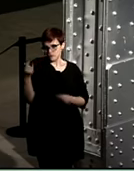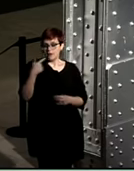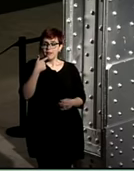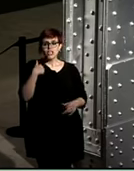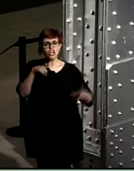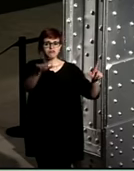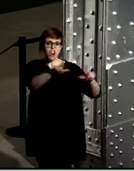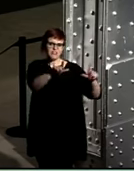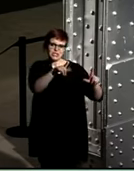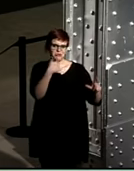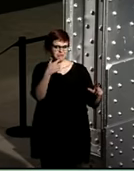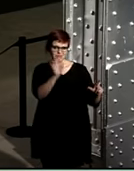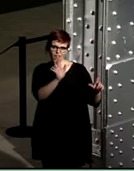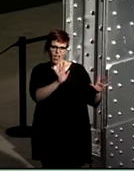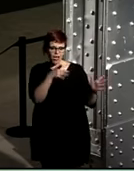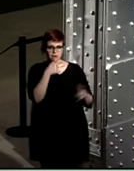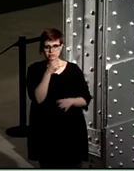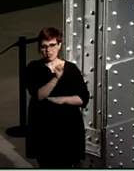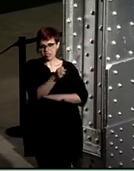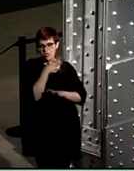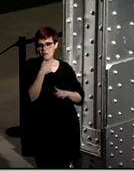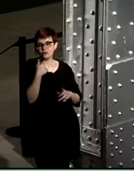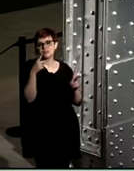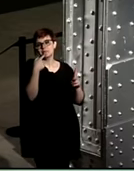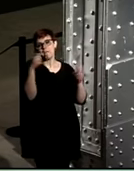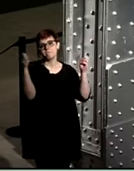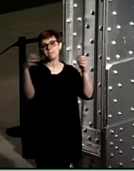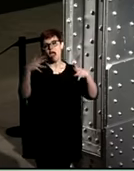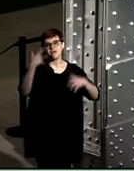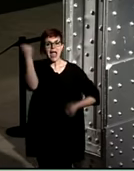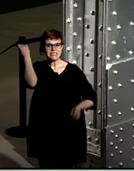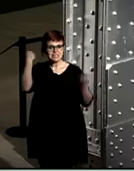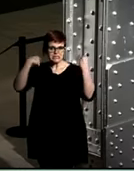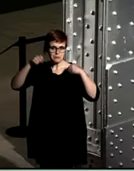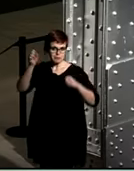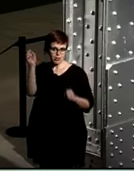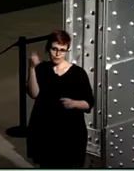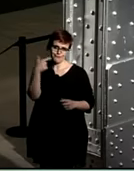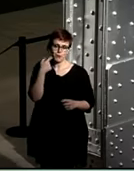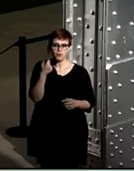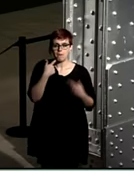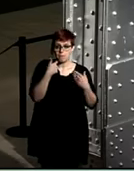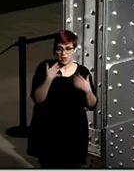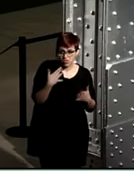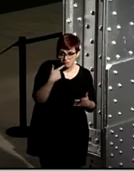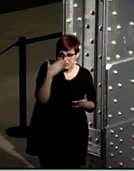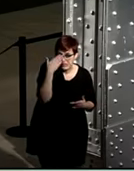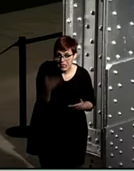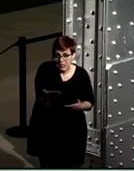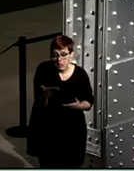televisión porque creo que se rompe la magia. O lo que ellos interpretan como la magia de la interpretación. Yo no creo que no sé.